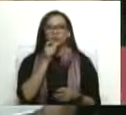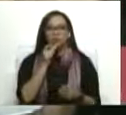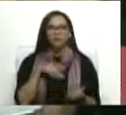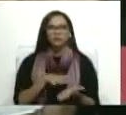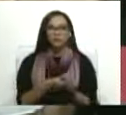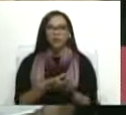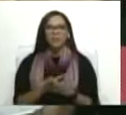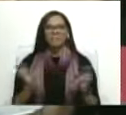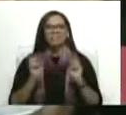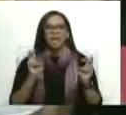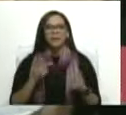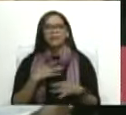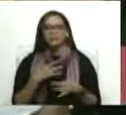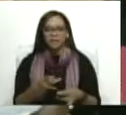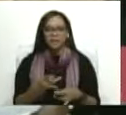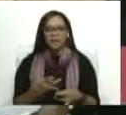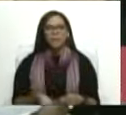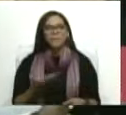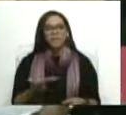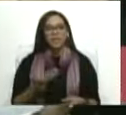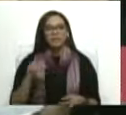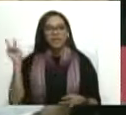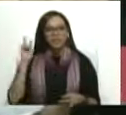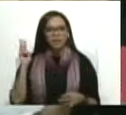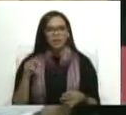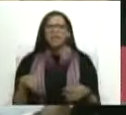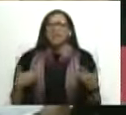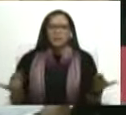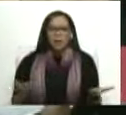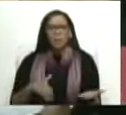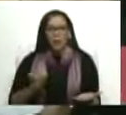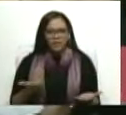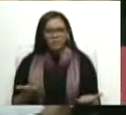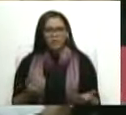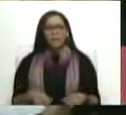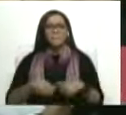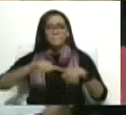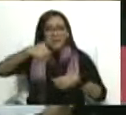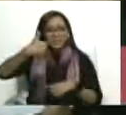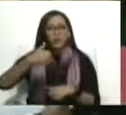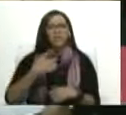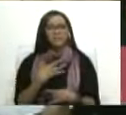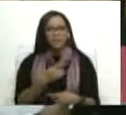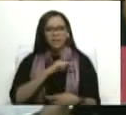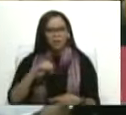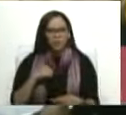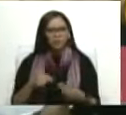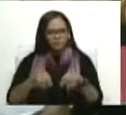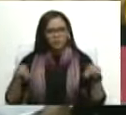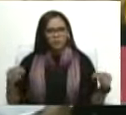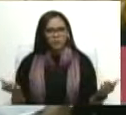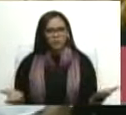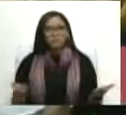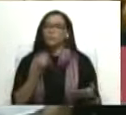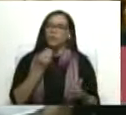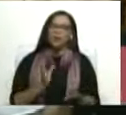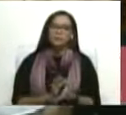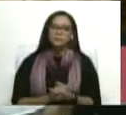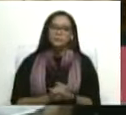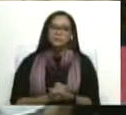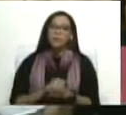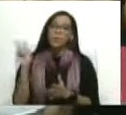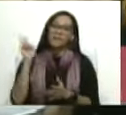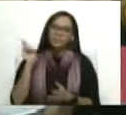sobre asuntos de interés vital de la República. ¿Qué puede ser de mayor interés de nuestra República que nuestro territorio? Bueno,